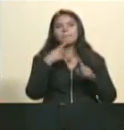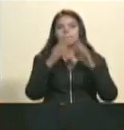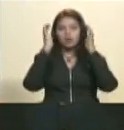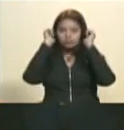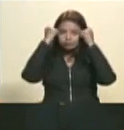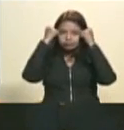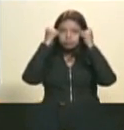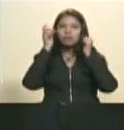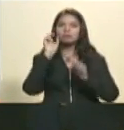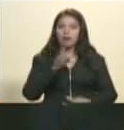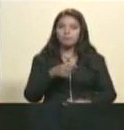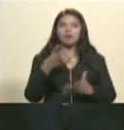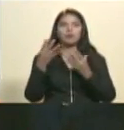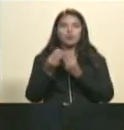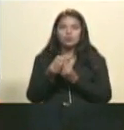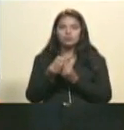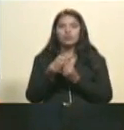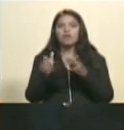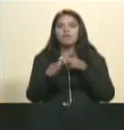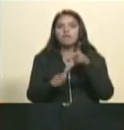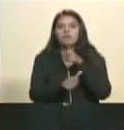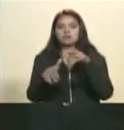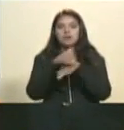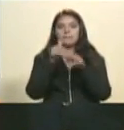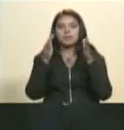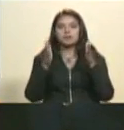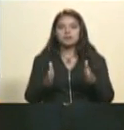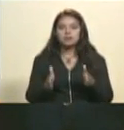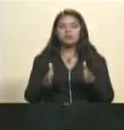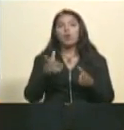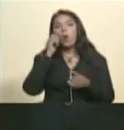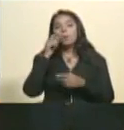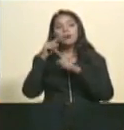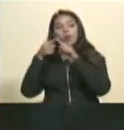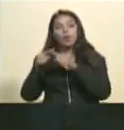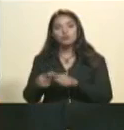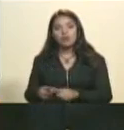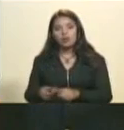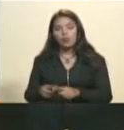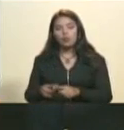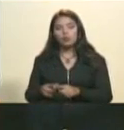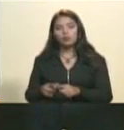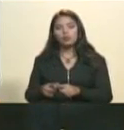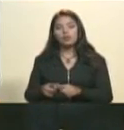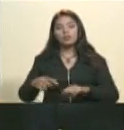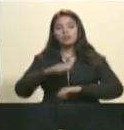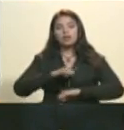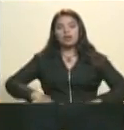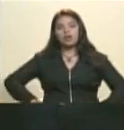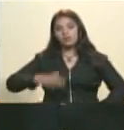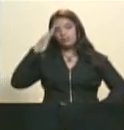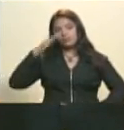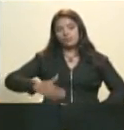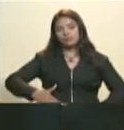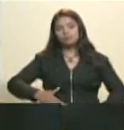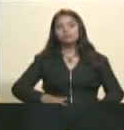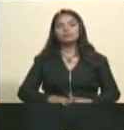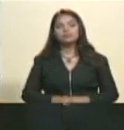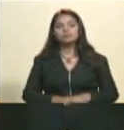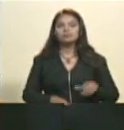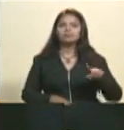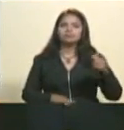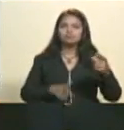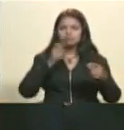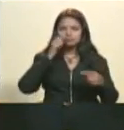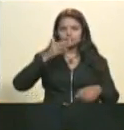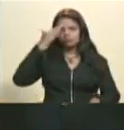Bolivariana. También me acompañan los viceministros, el Contralor General de la Fuerza Armada Nacional Bolivariana, el Comandante